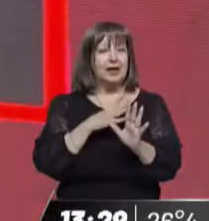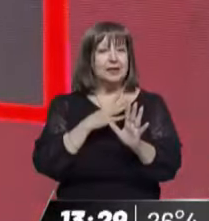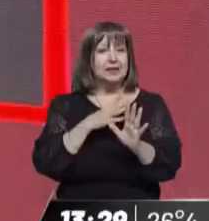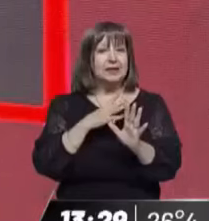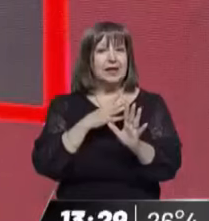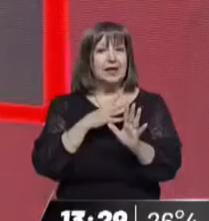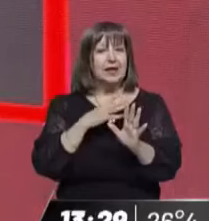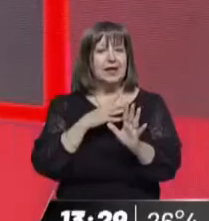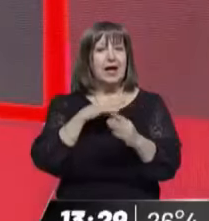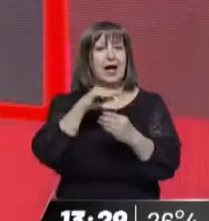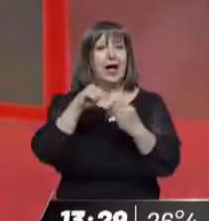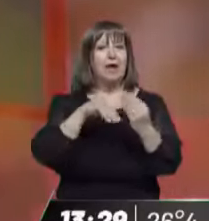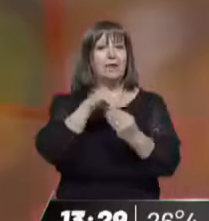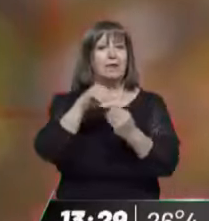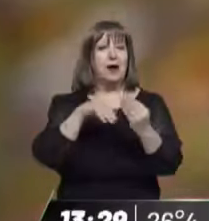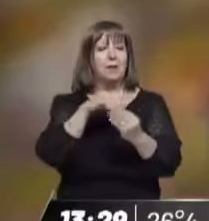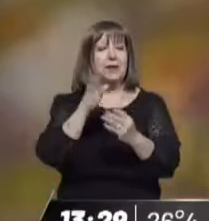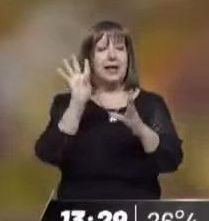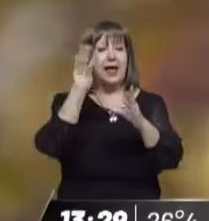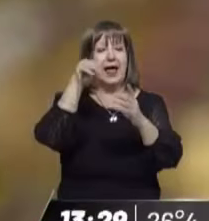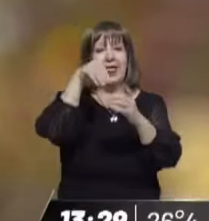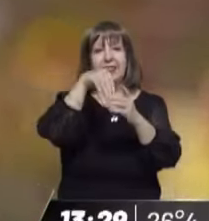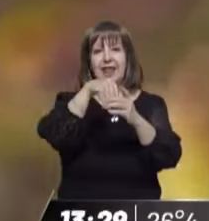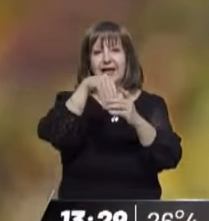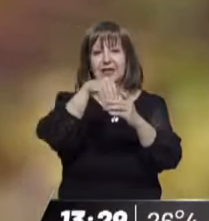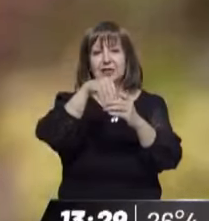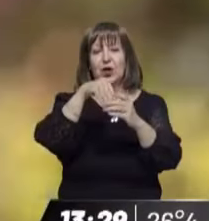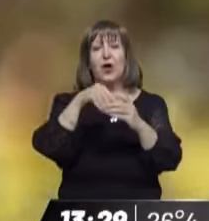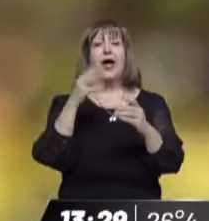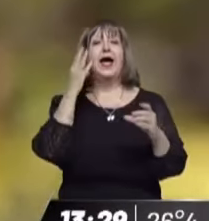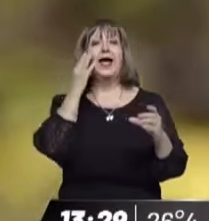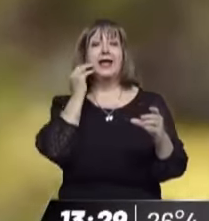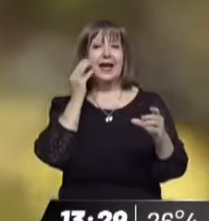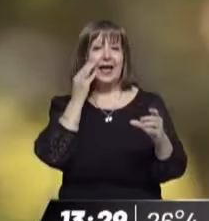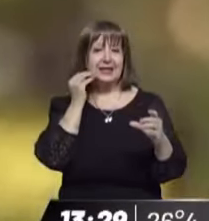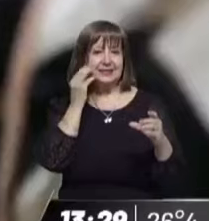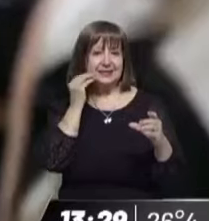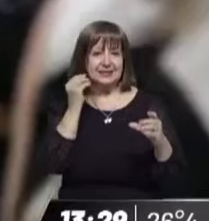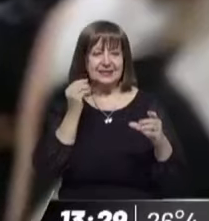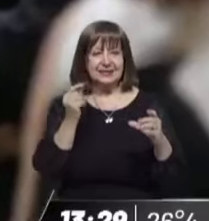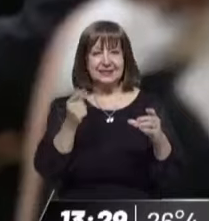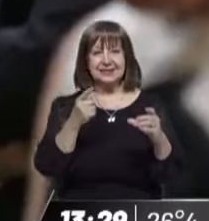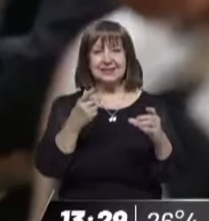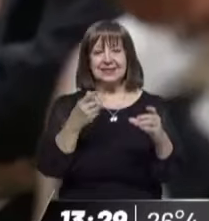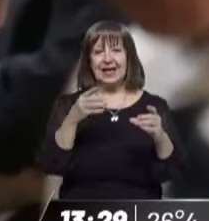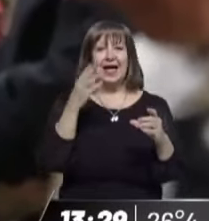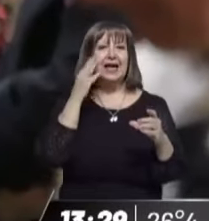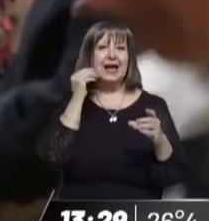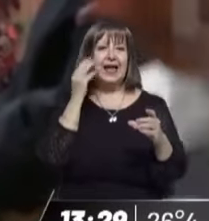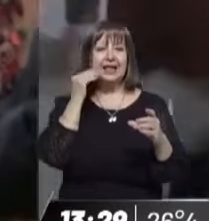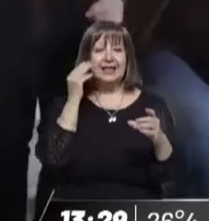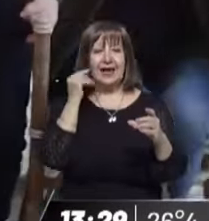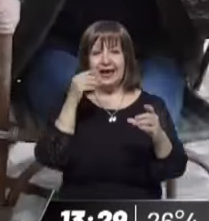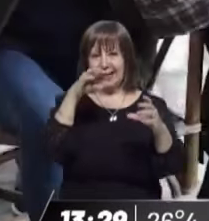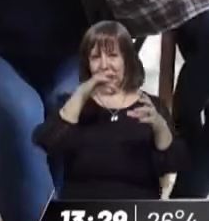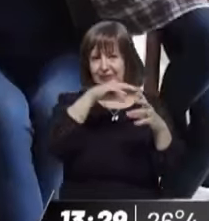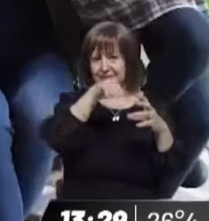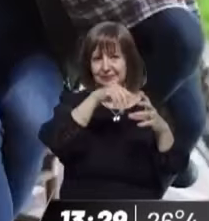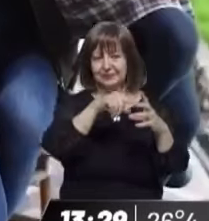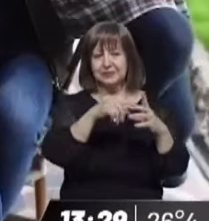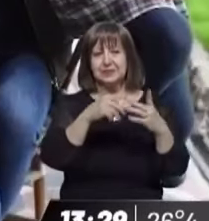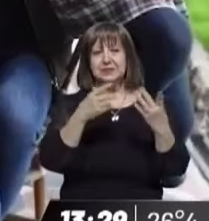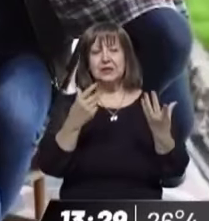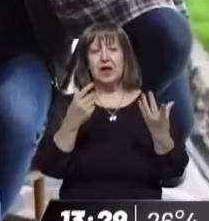está pasando en el seno interno de la familia real inglesa. El punto fundamental era la desaparición de